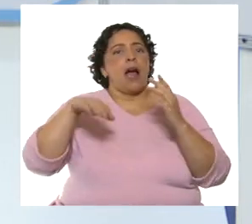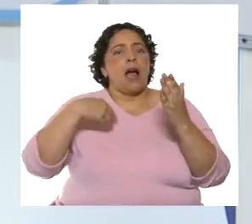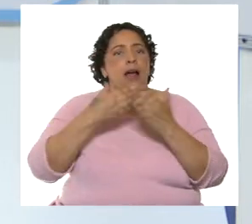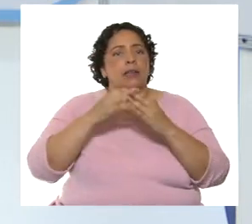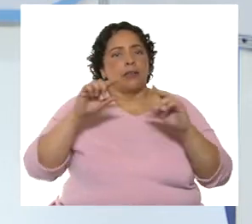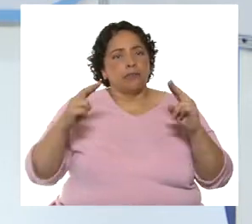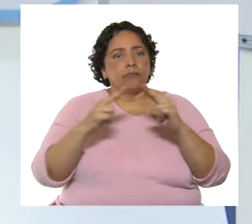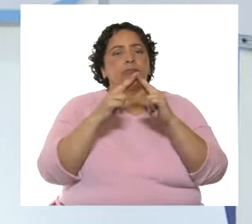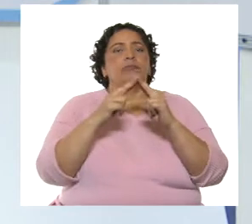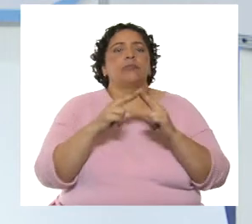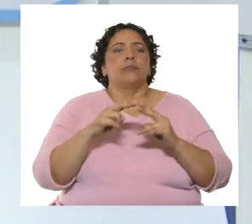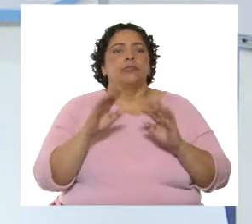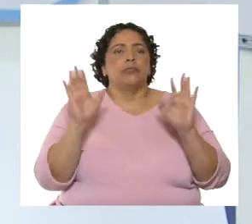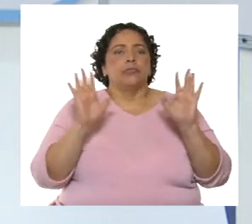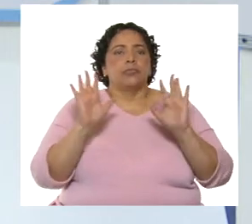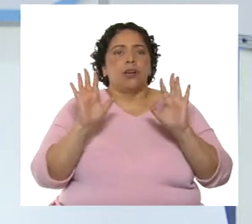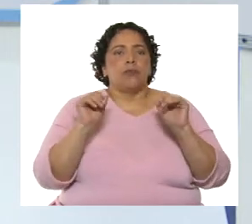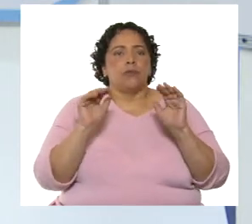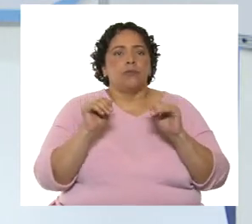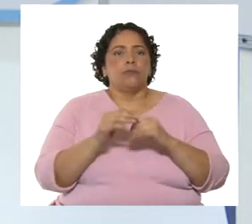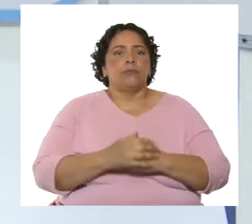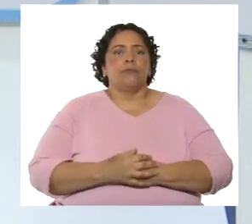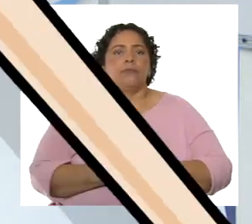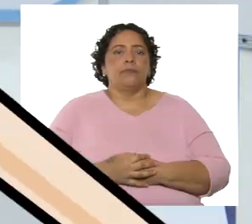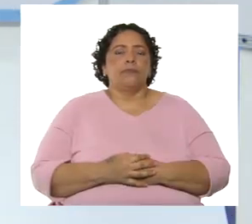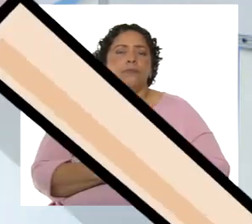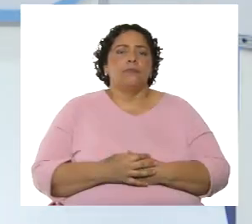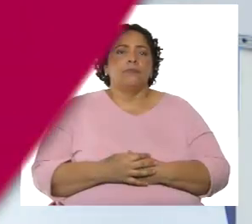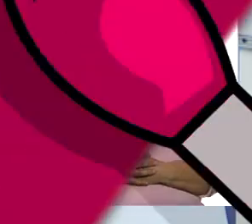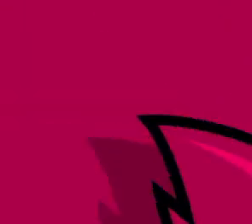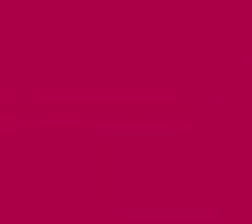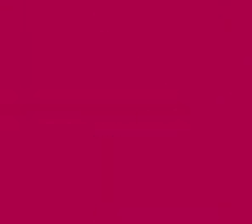una próxima ocasión. Cuídense.